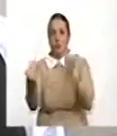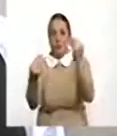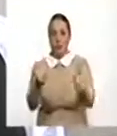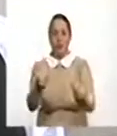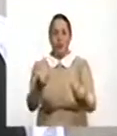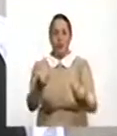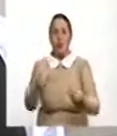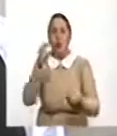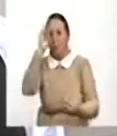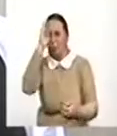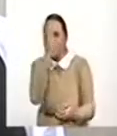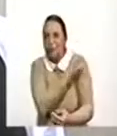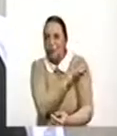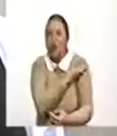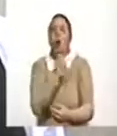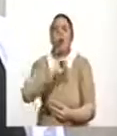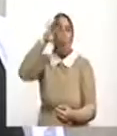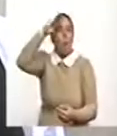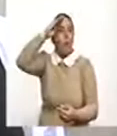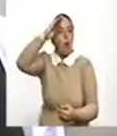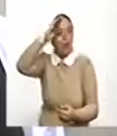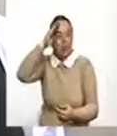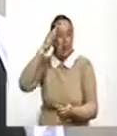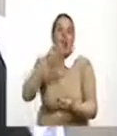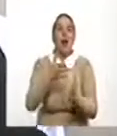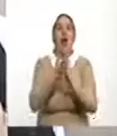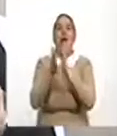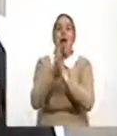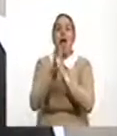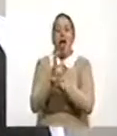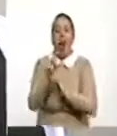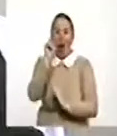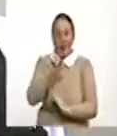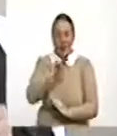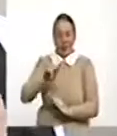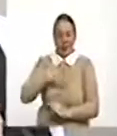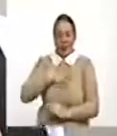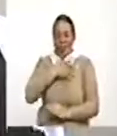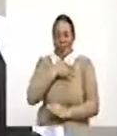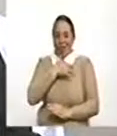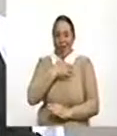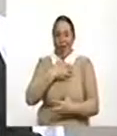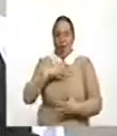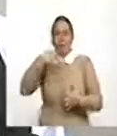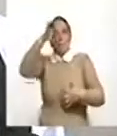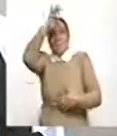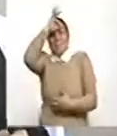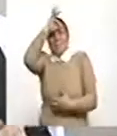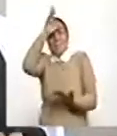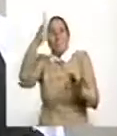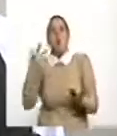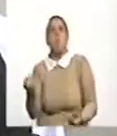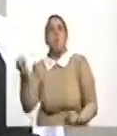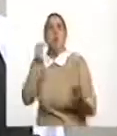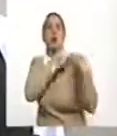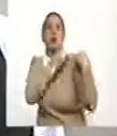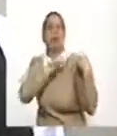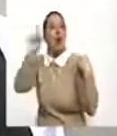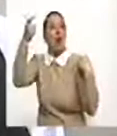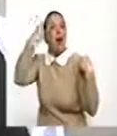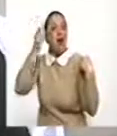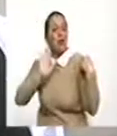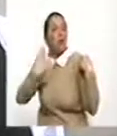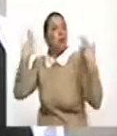y policías de la patria van a confesar delitos que no cometieron, llevando a la responsabilidad del Estado hacia eso.